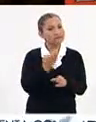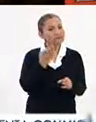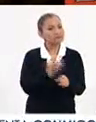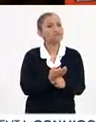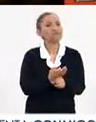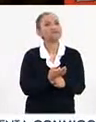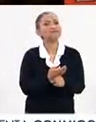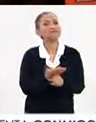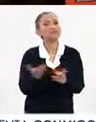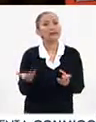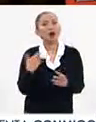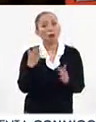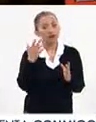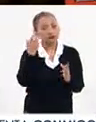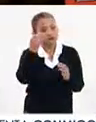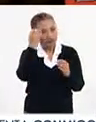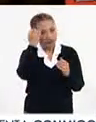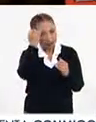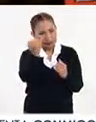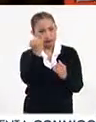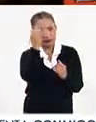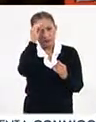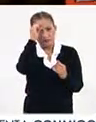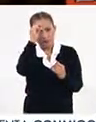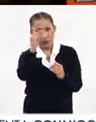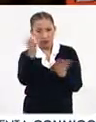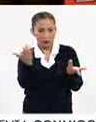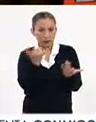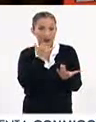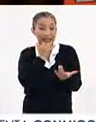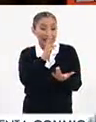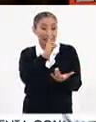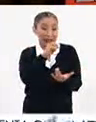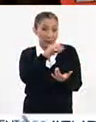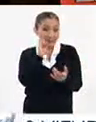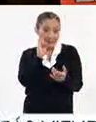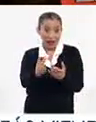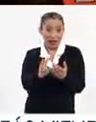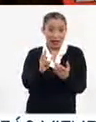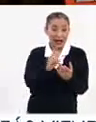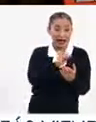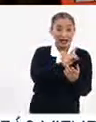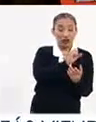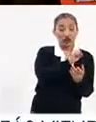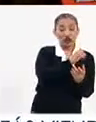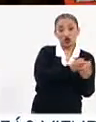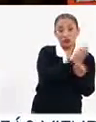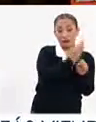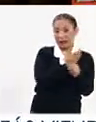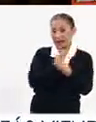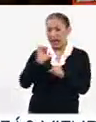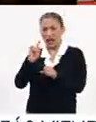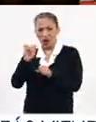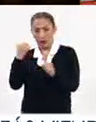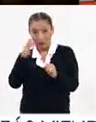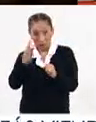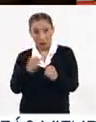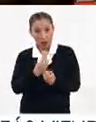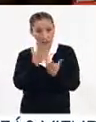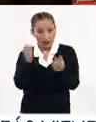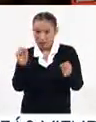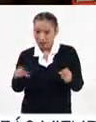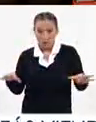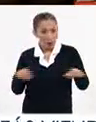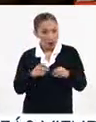suficientemente elocuente, digamos, ¿sí? Perdona la rima, entre suficiente y elocuente, es como la poesía salta, la